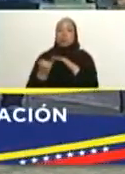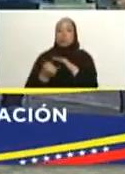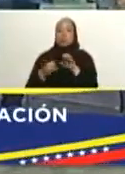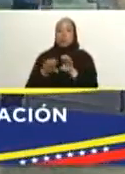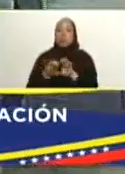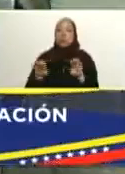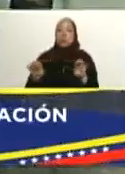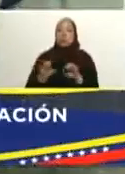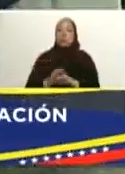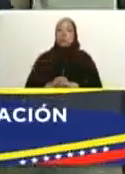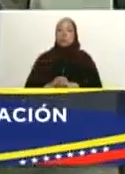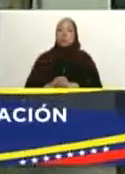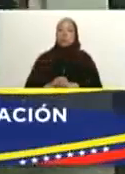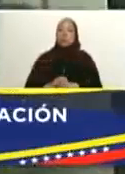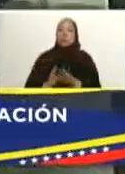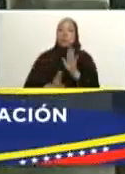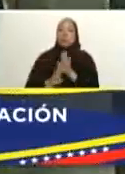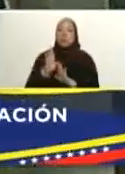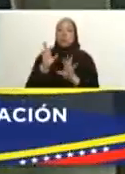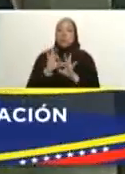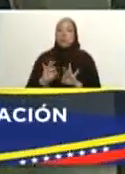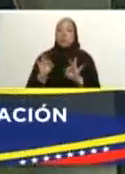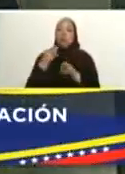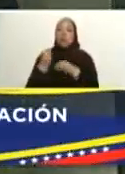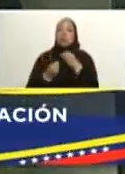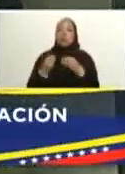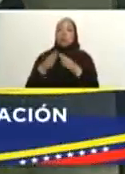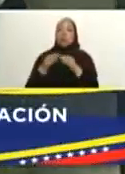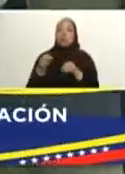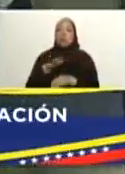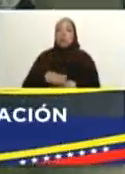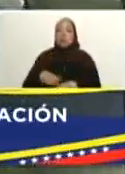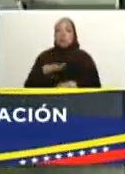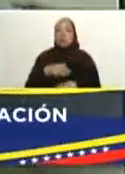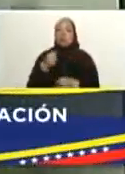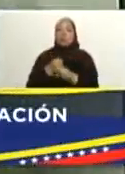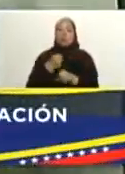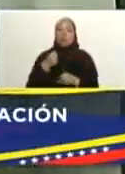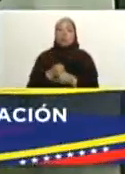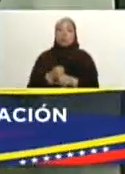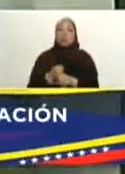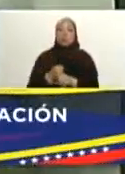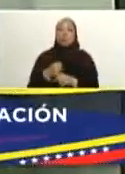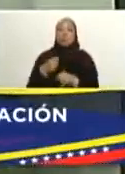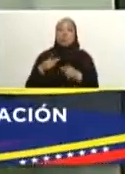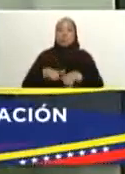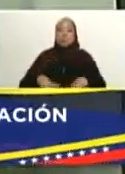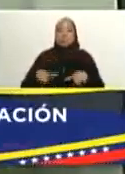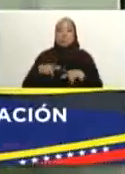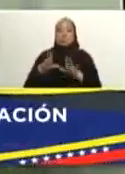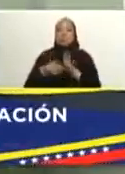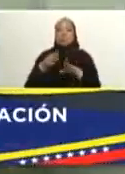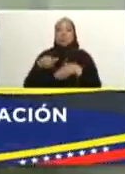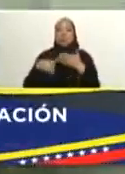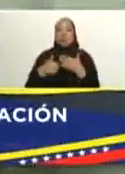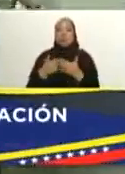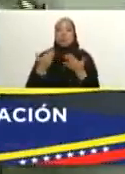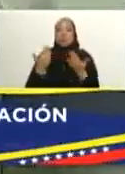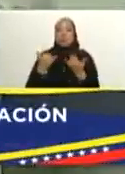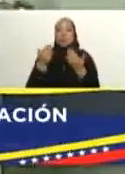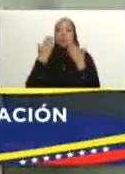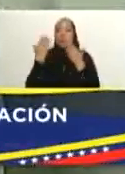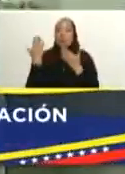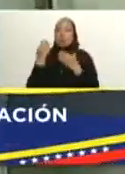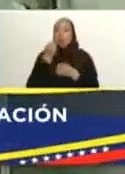a través de la refacción que se está haciendo en todos los espacios, en el CEBIT, en el espacio sanitario, donde nosotros vamos a darle